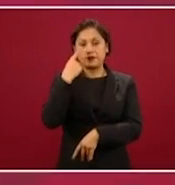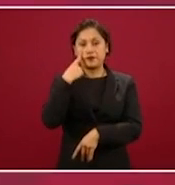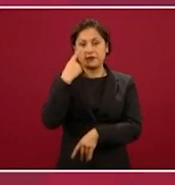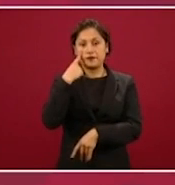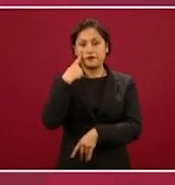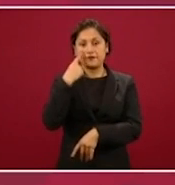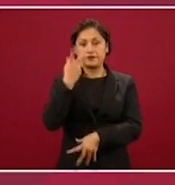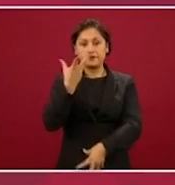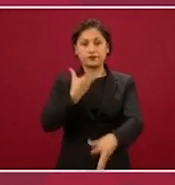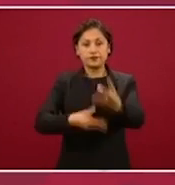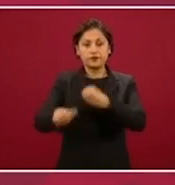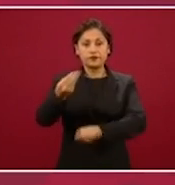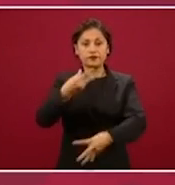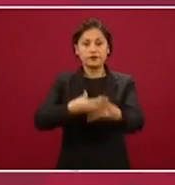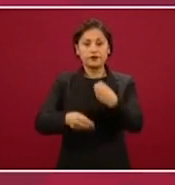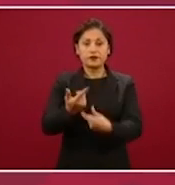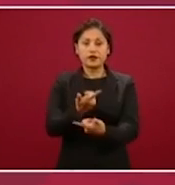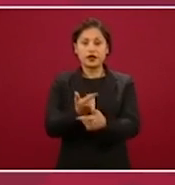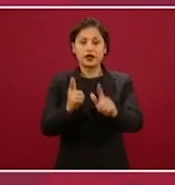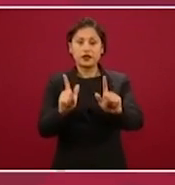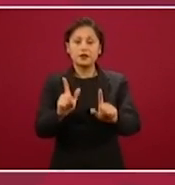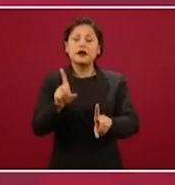tiene sus asegúnes.